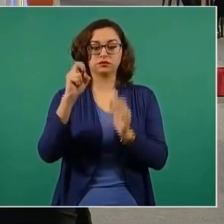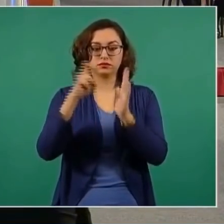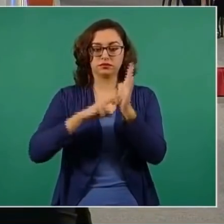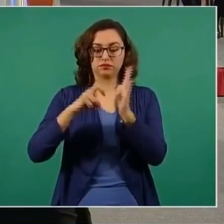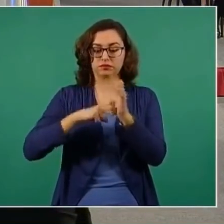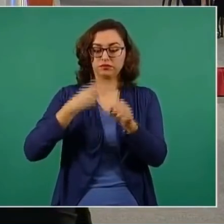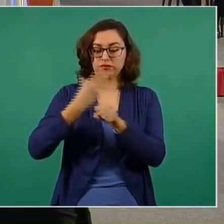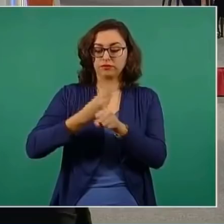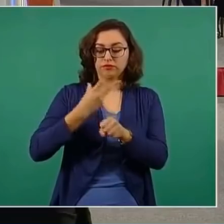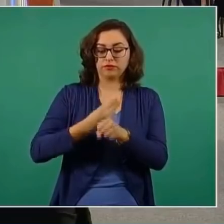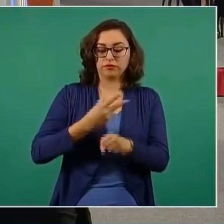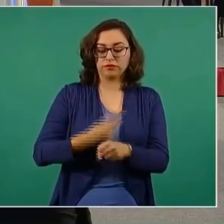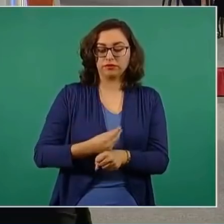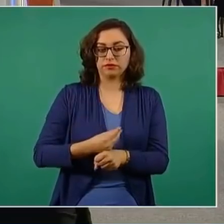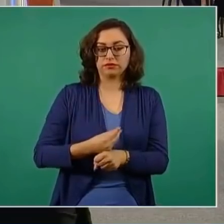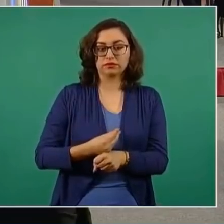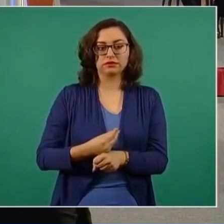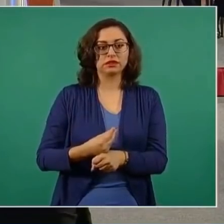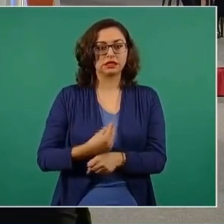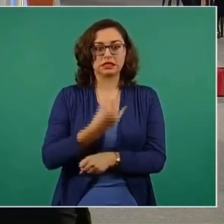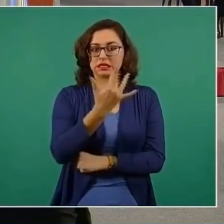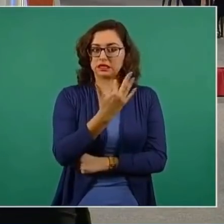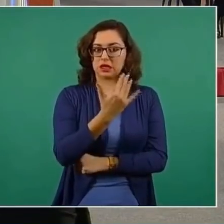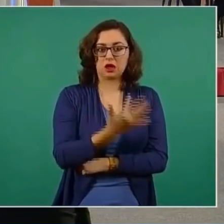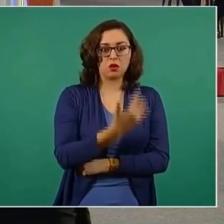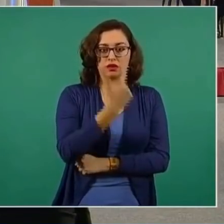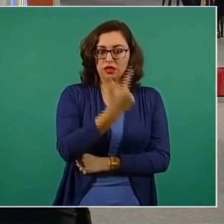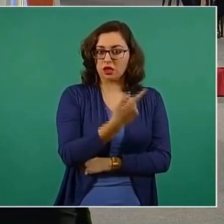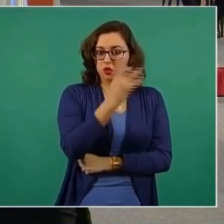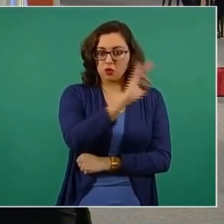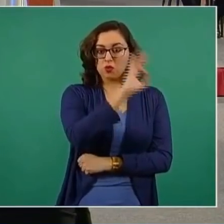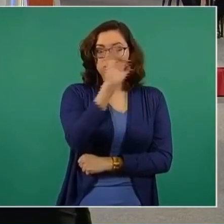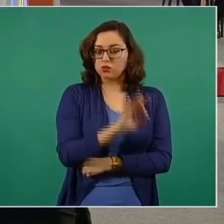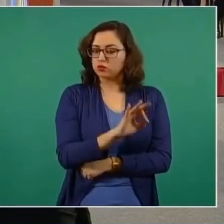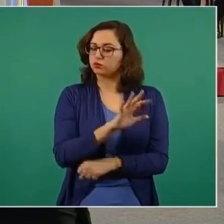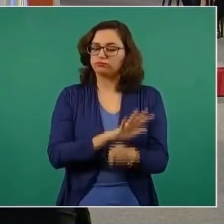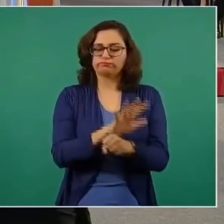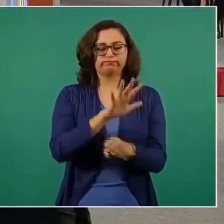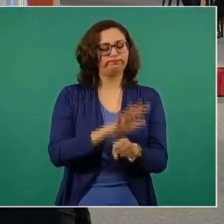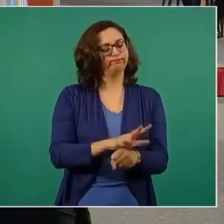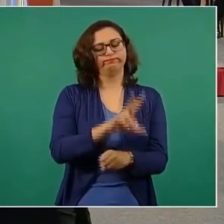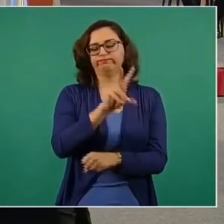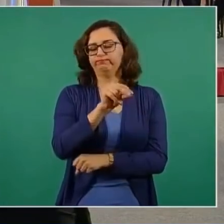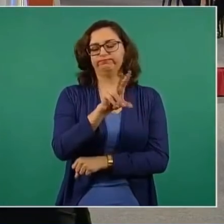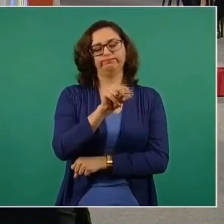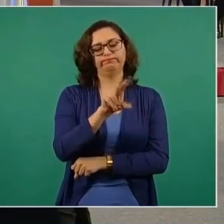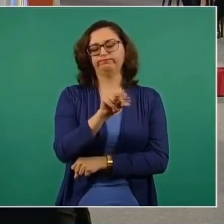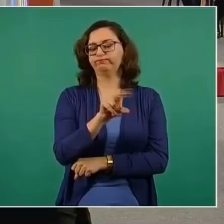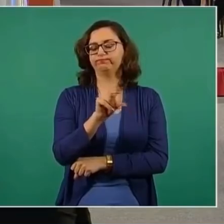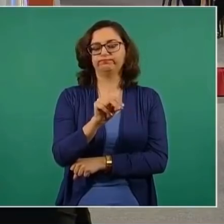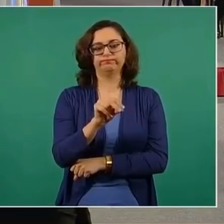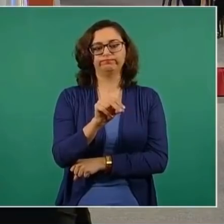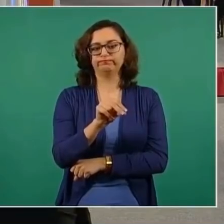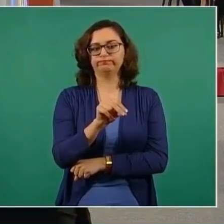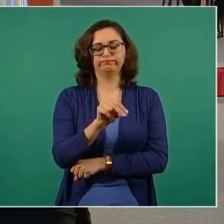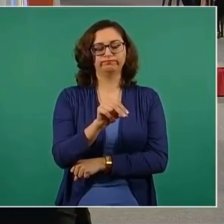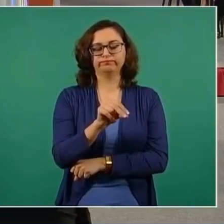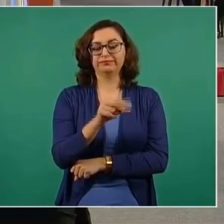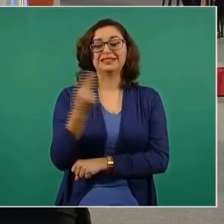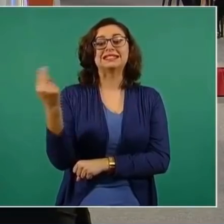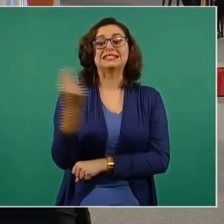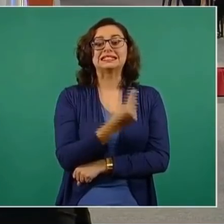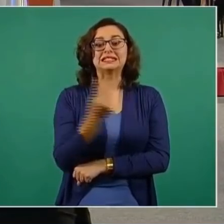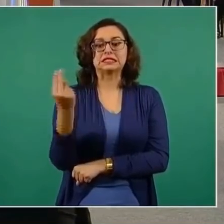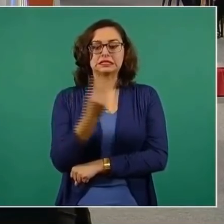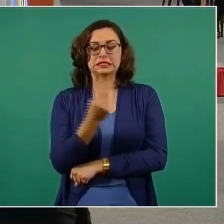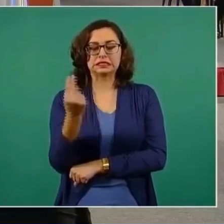ya no es suficiente la mayoría simple, el 50+1 o absoluta, se